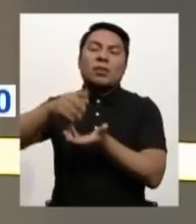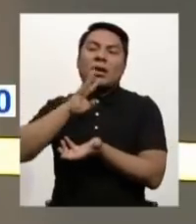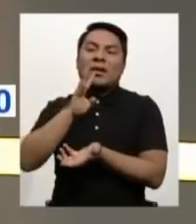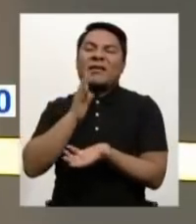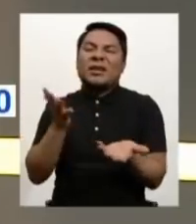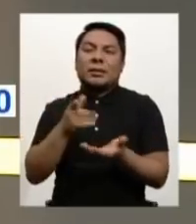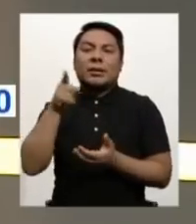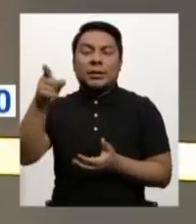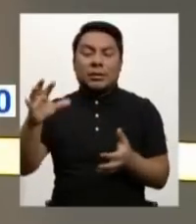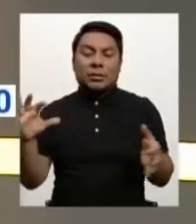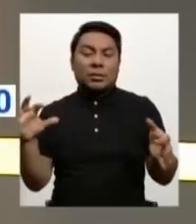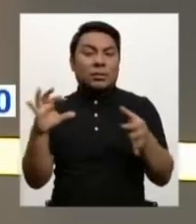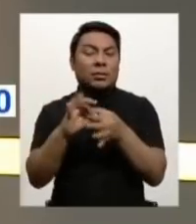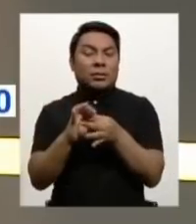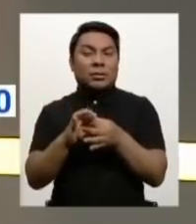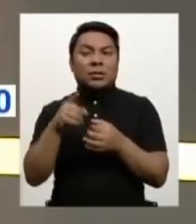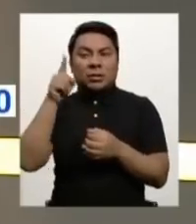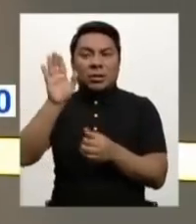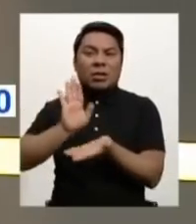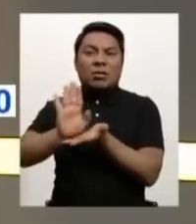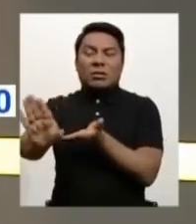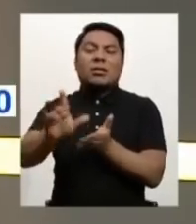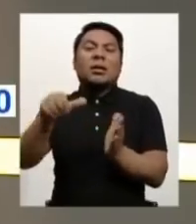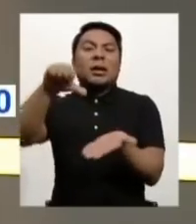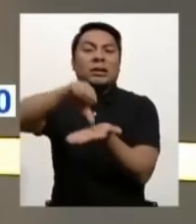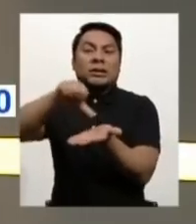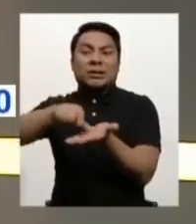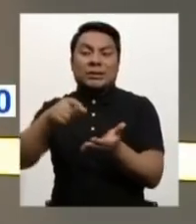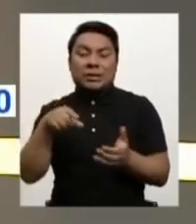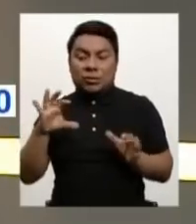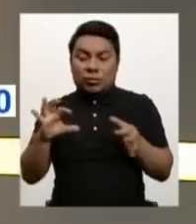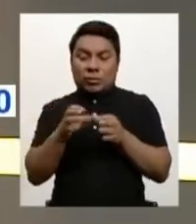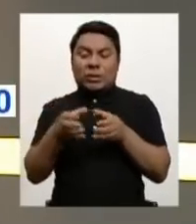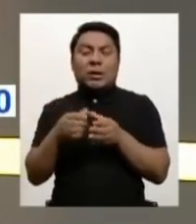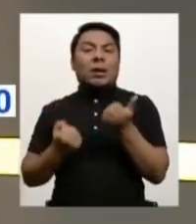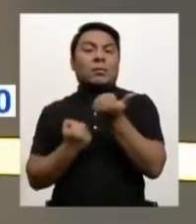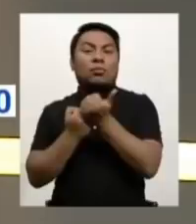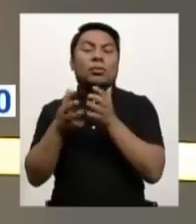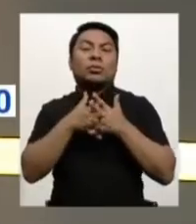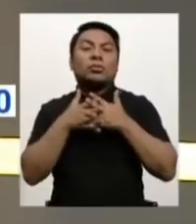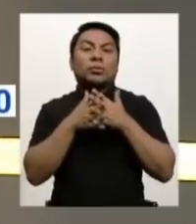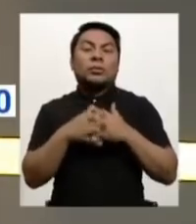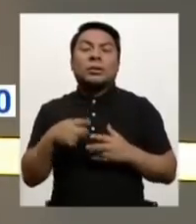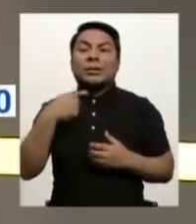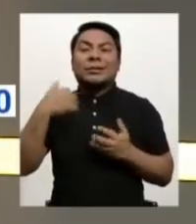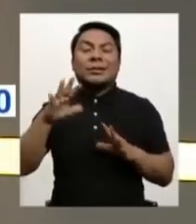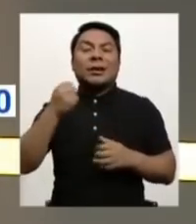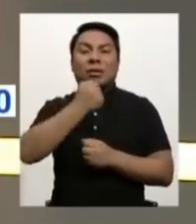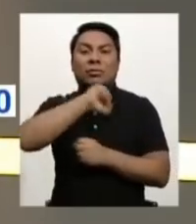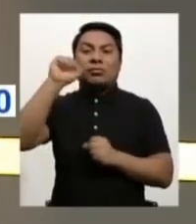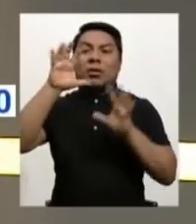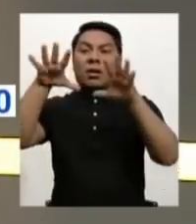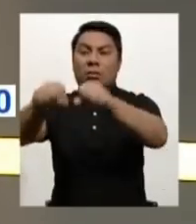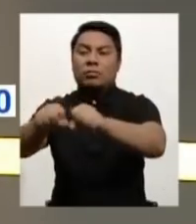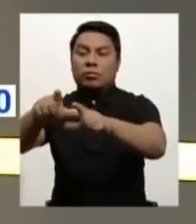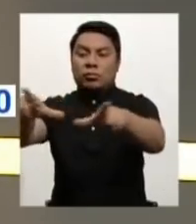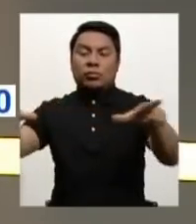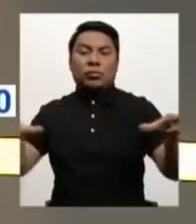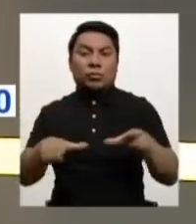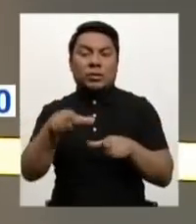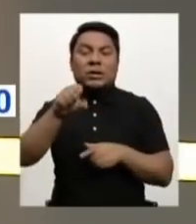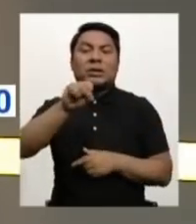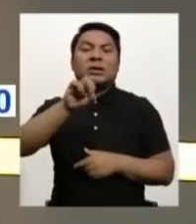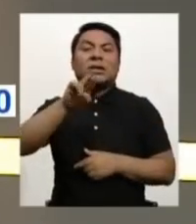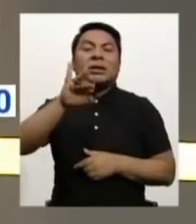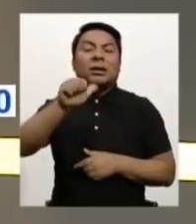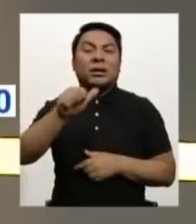la alianza anti yihadista apoyada por eeuu reconquistó saca el bastión del estado islámico en siria